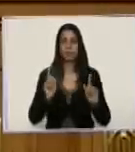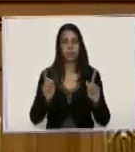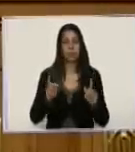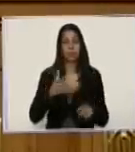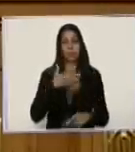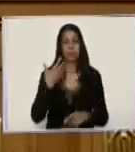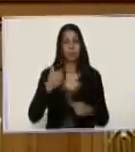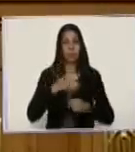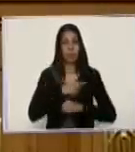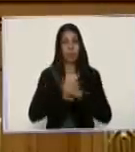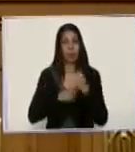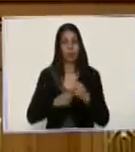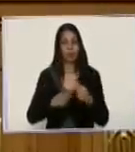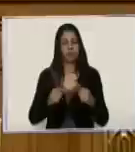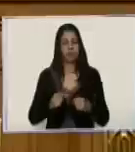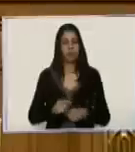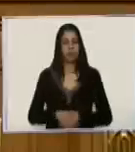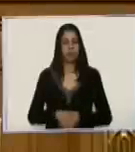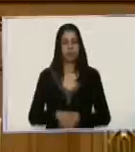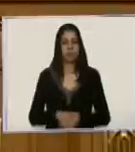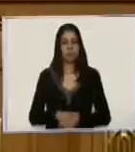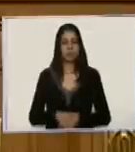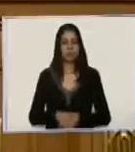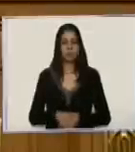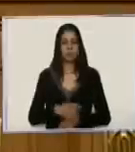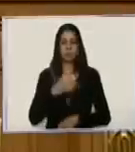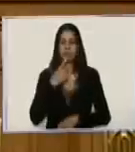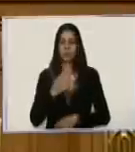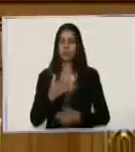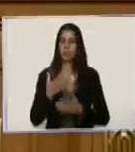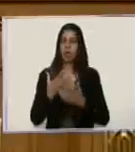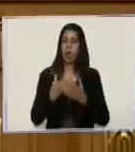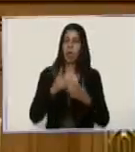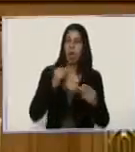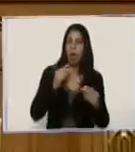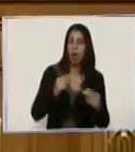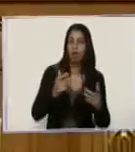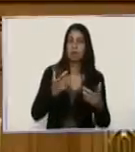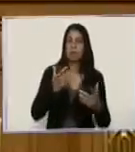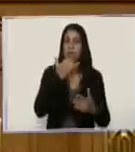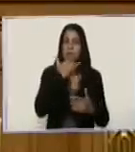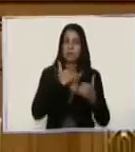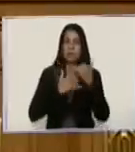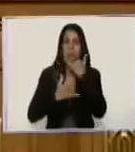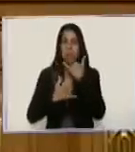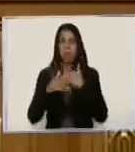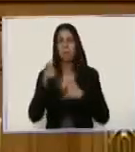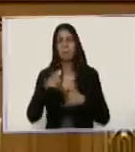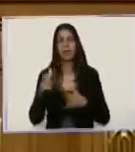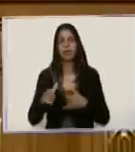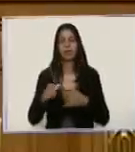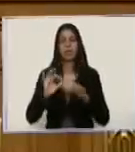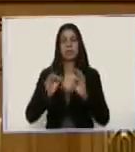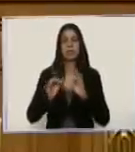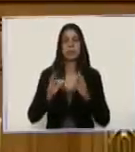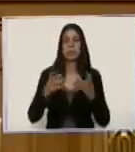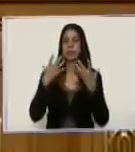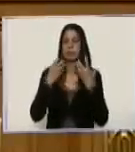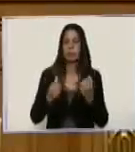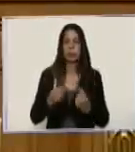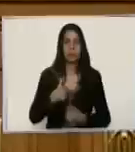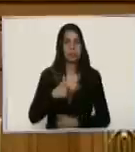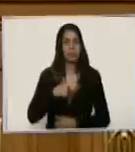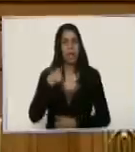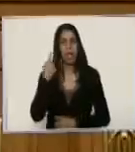humanista que lo que dijo no fue lo que dijo, que la gente malinterpretó y tergiversó sus palabras.